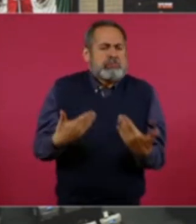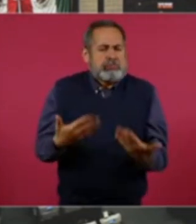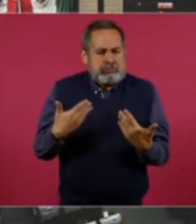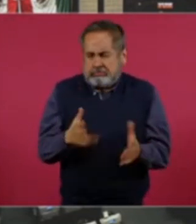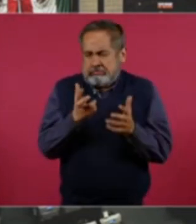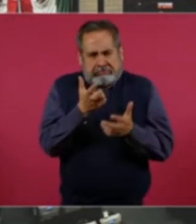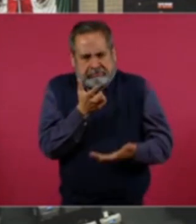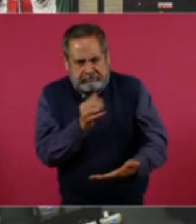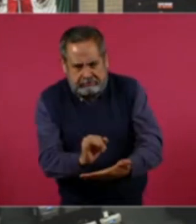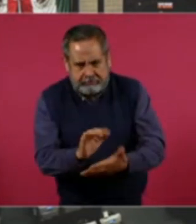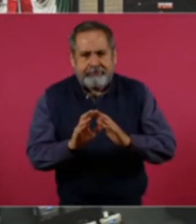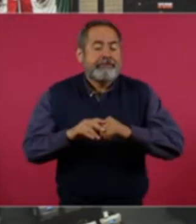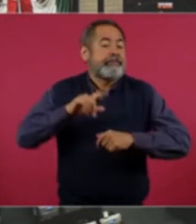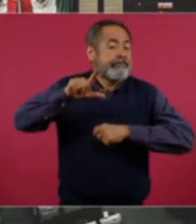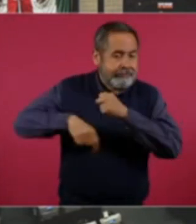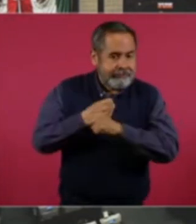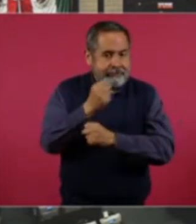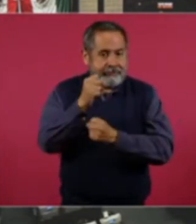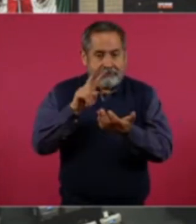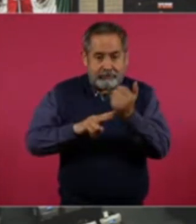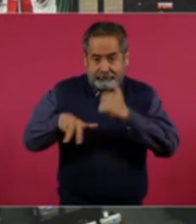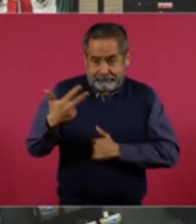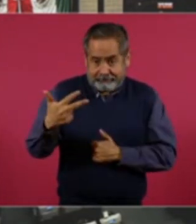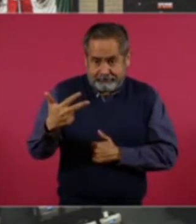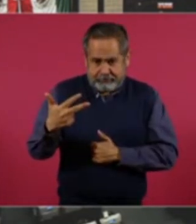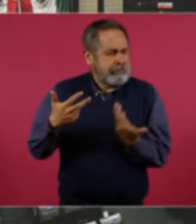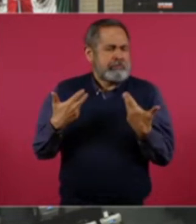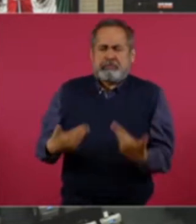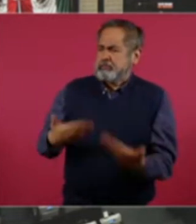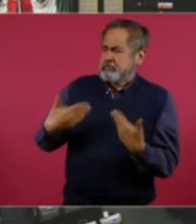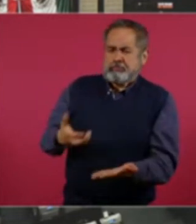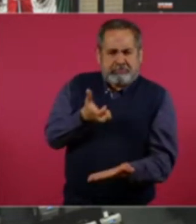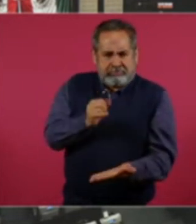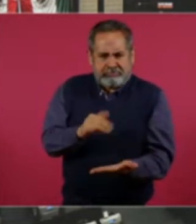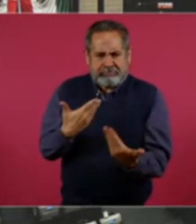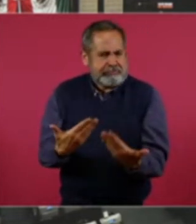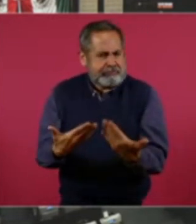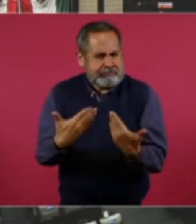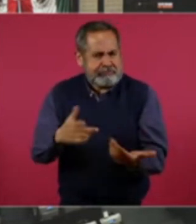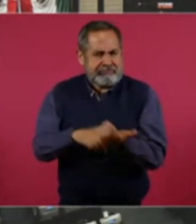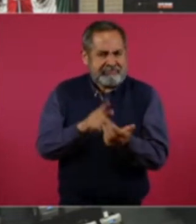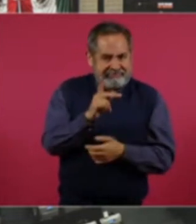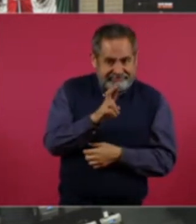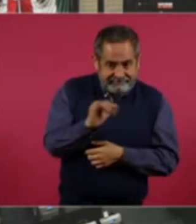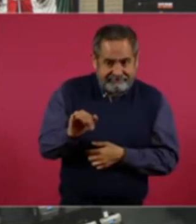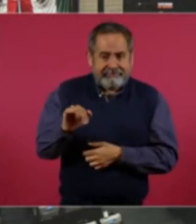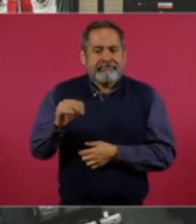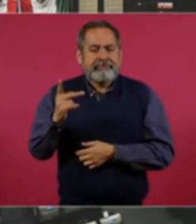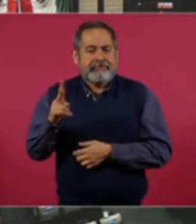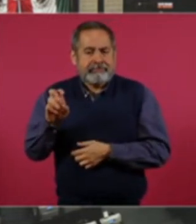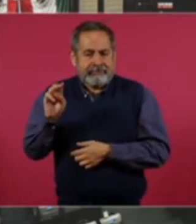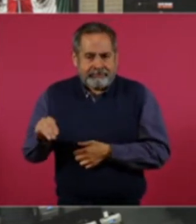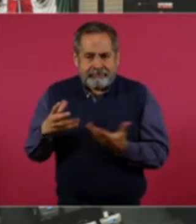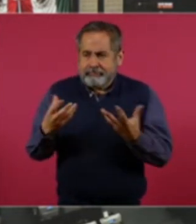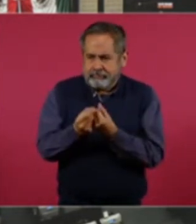En el 2015 también les benefició a ellos. El PRI y el Verde hicieron una coalición y